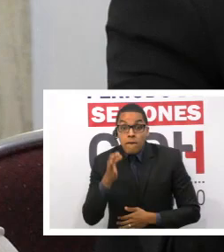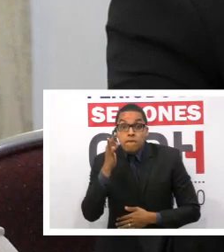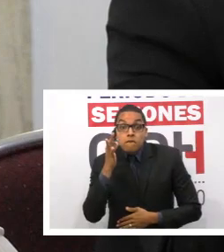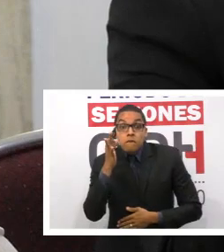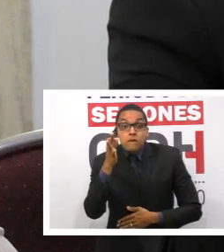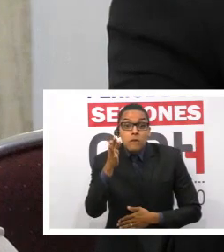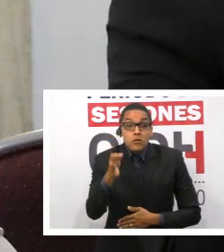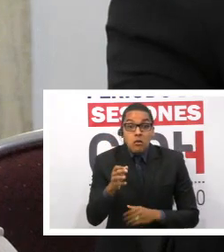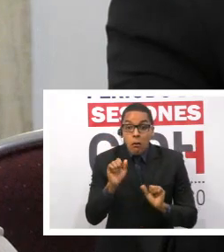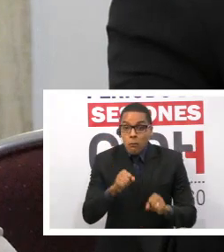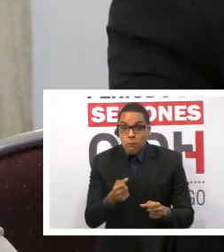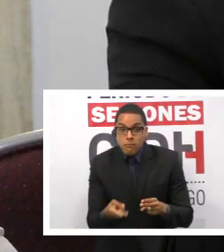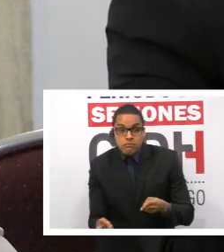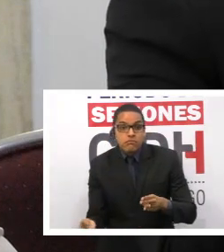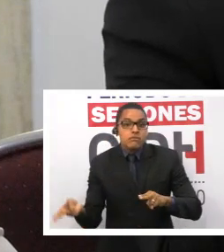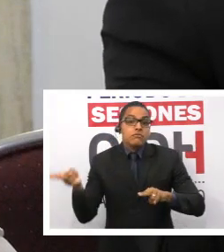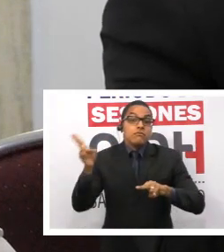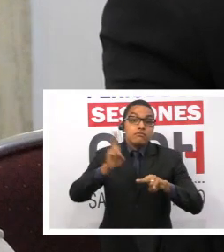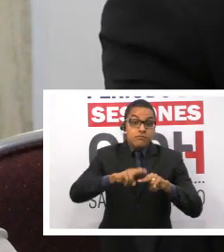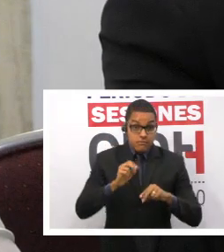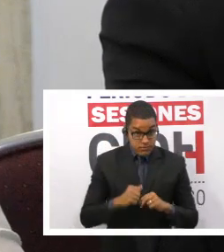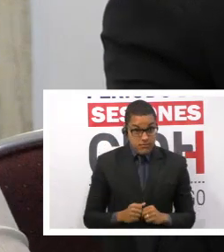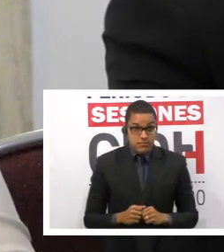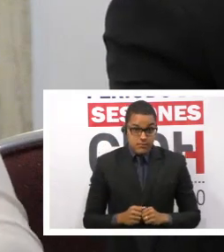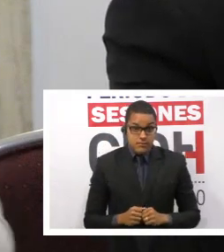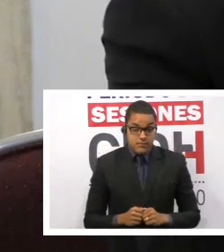en 4 regla 3%